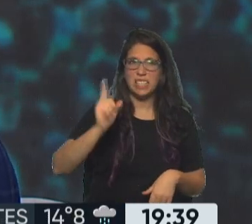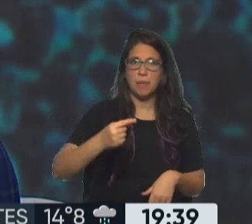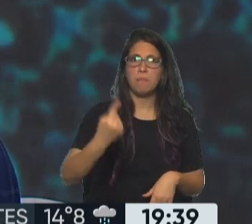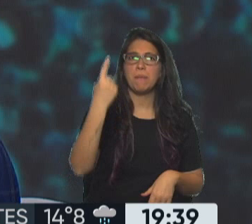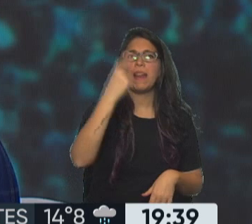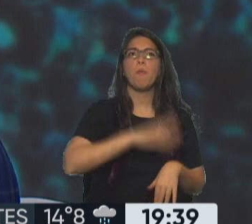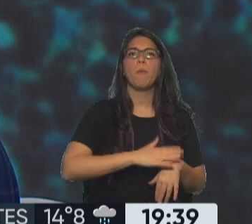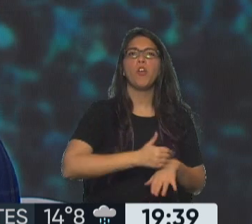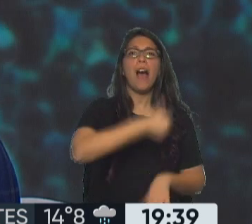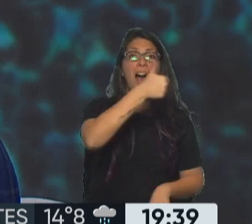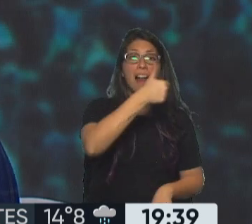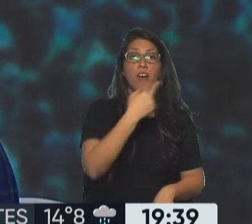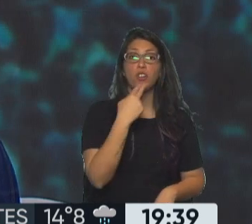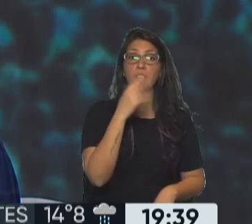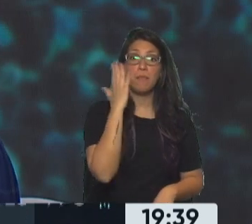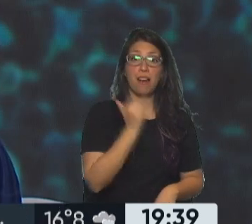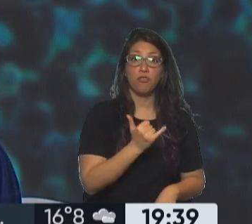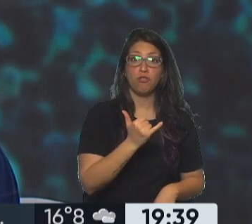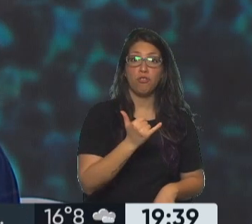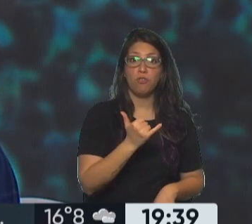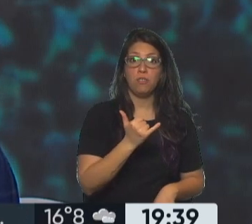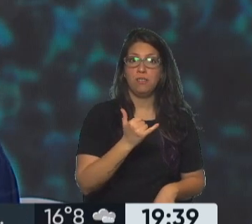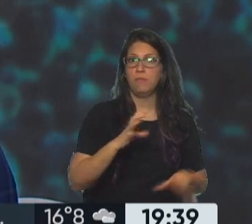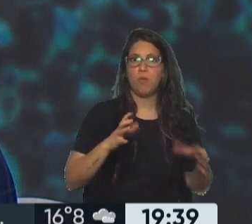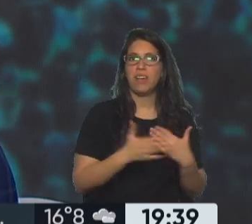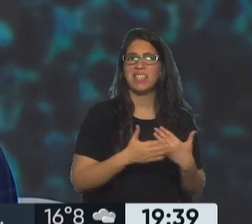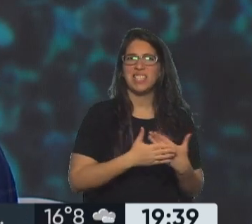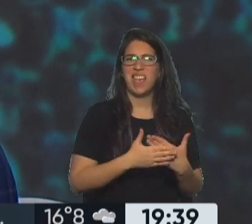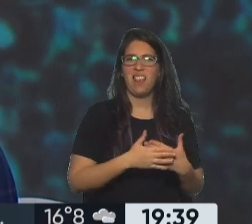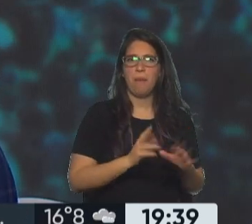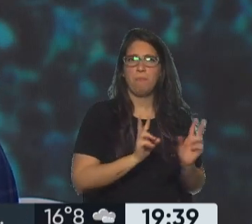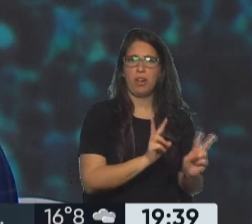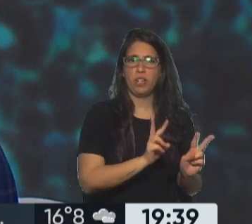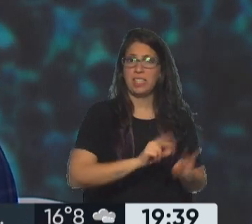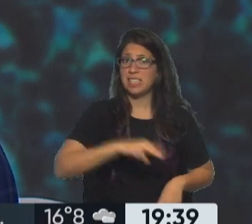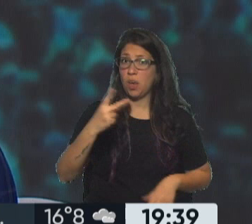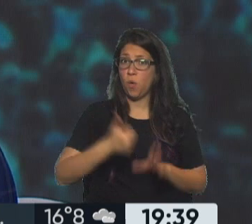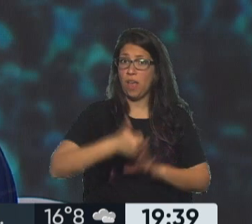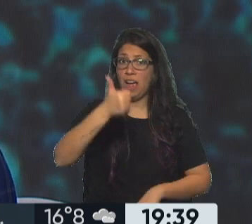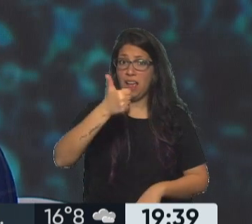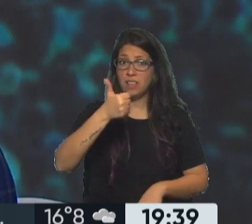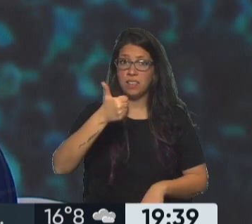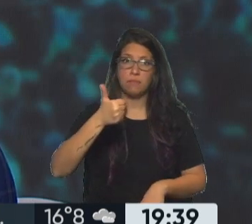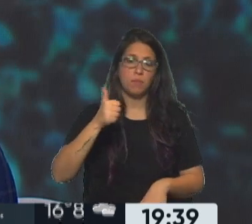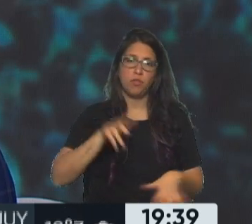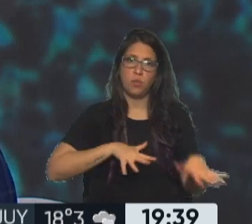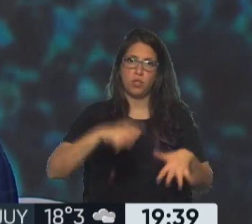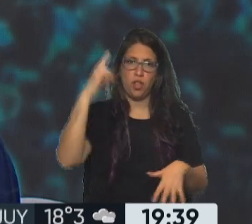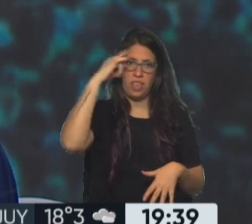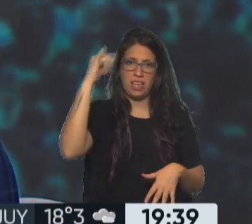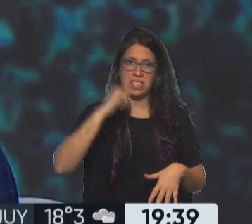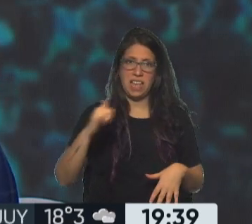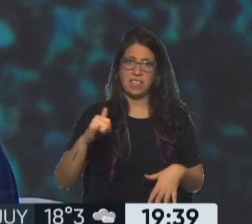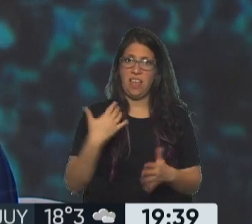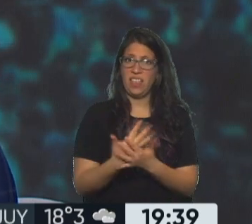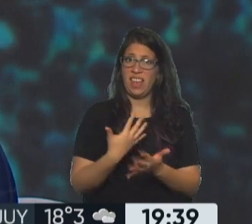victoria del 11 de marzo es de Cámpora del esquí peronista. Y la segunda victoria se da con los hechos en Ezeiza, Tal donde cual. la